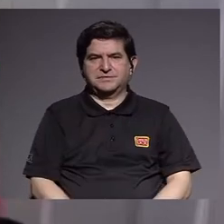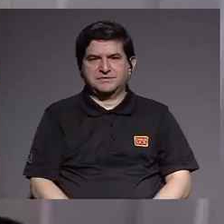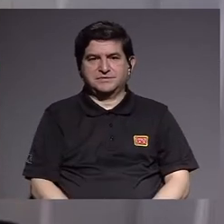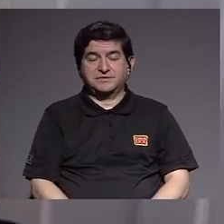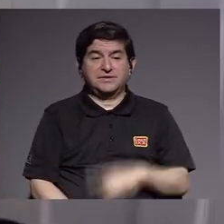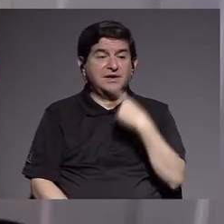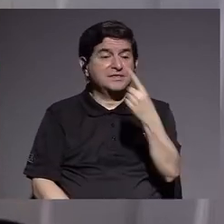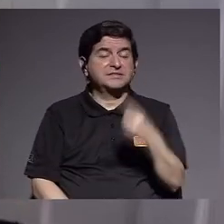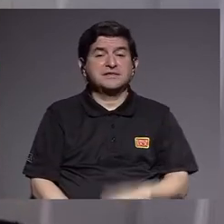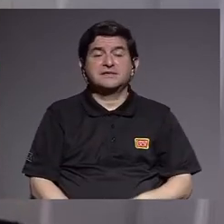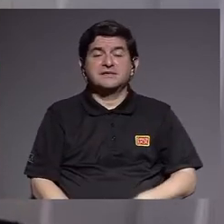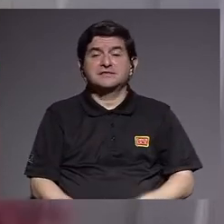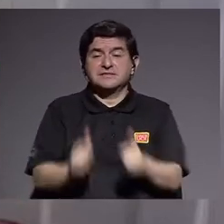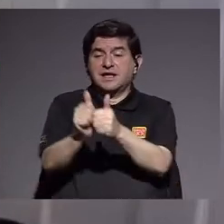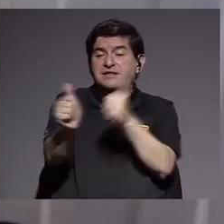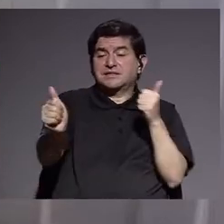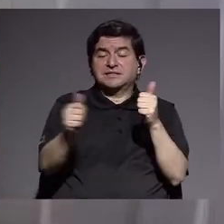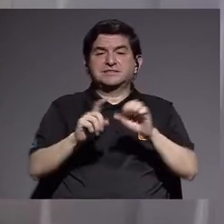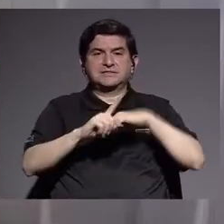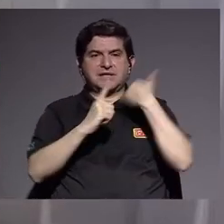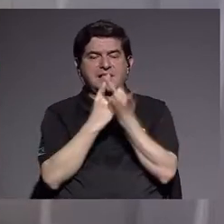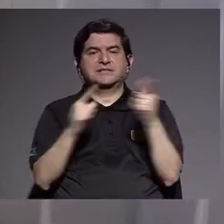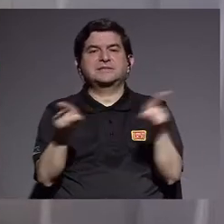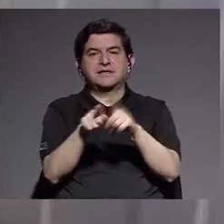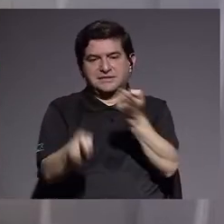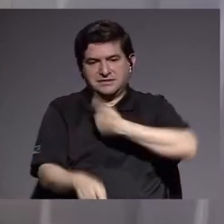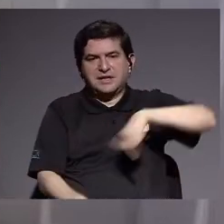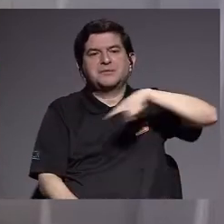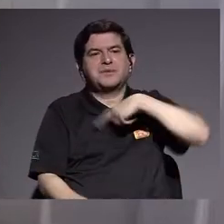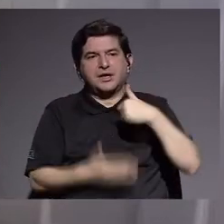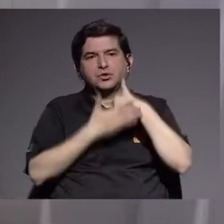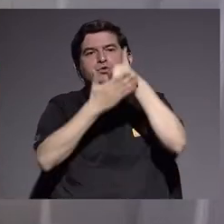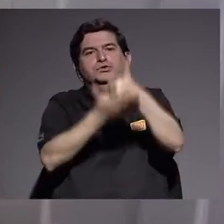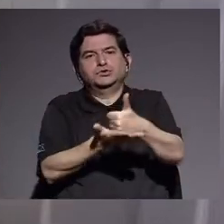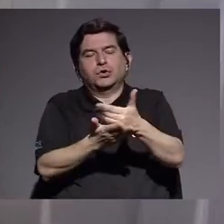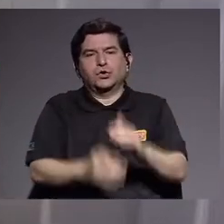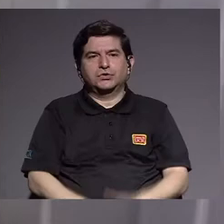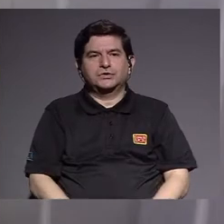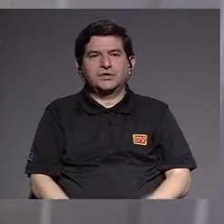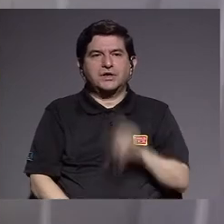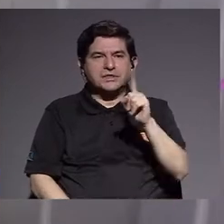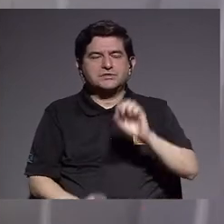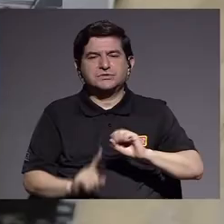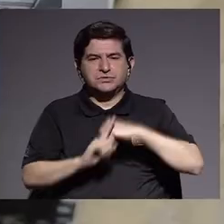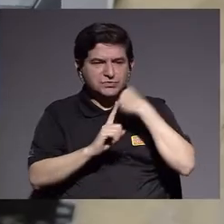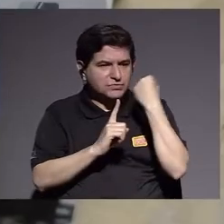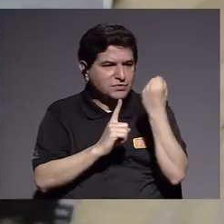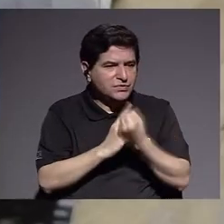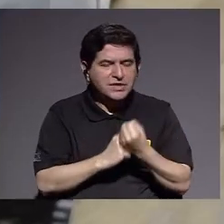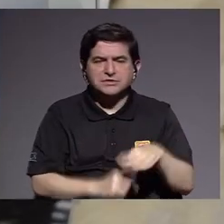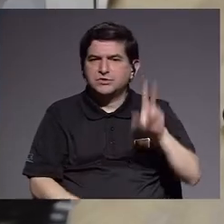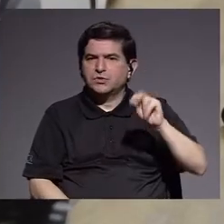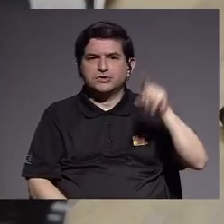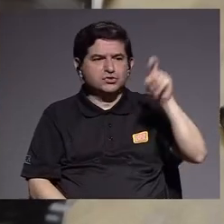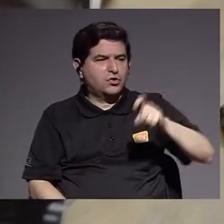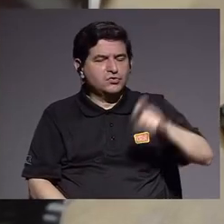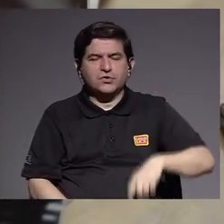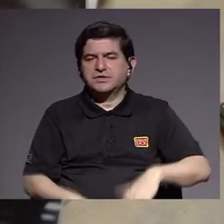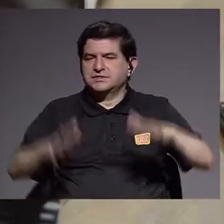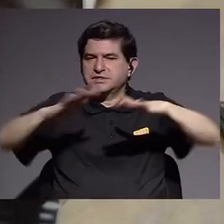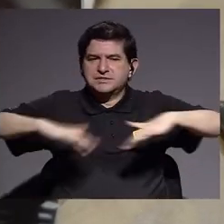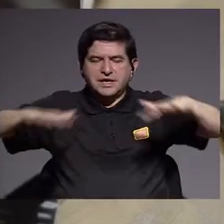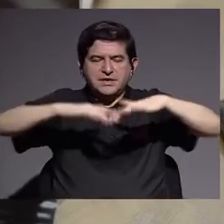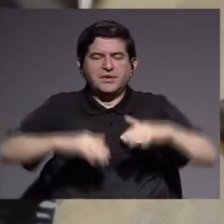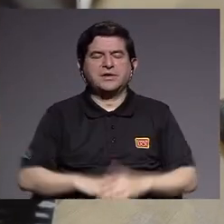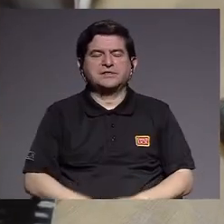la que esté cada vez se está hablando distanciamiento social nosotros también tenemos que poner de nuestra parte cualquier tipo de artículo que no